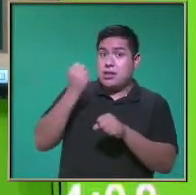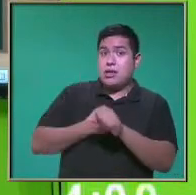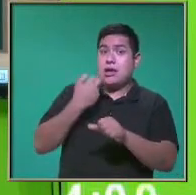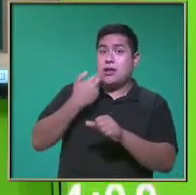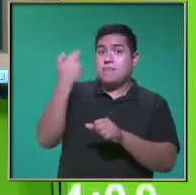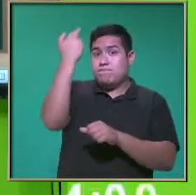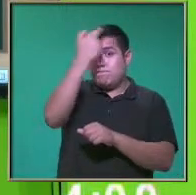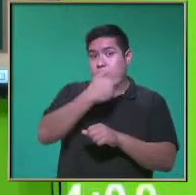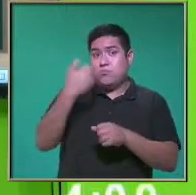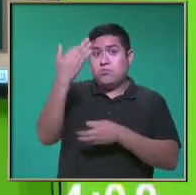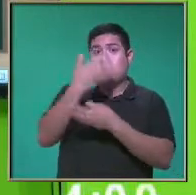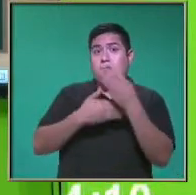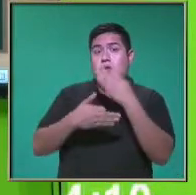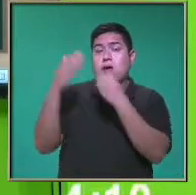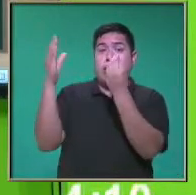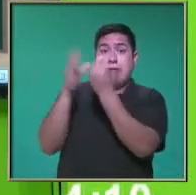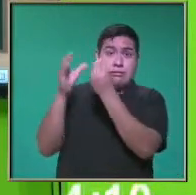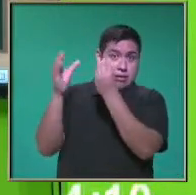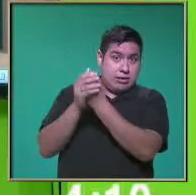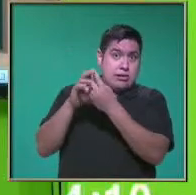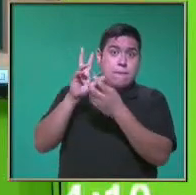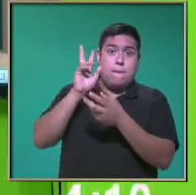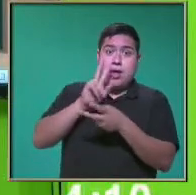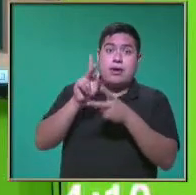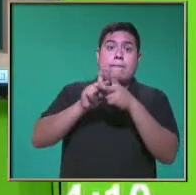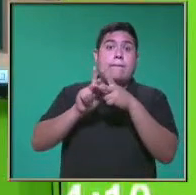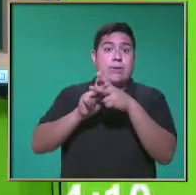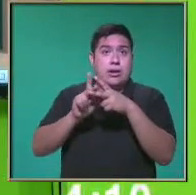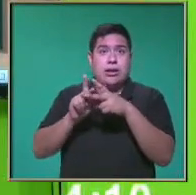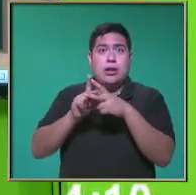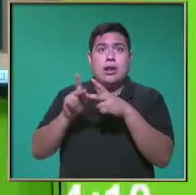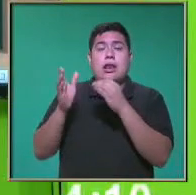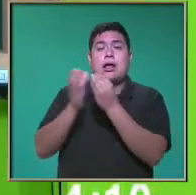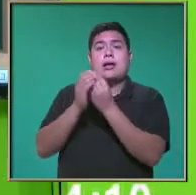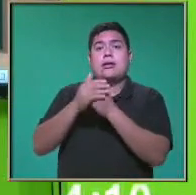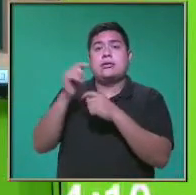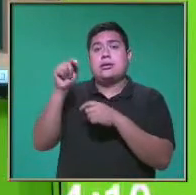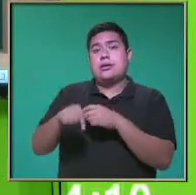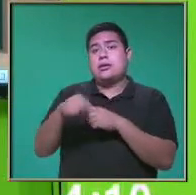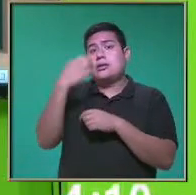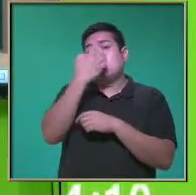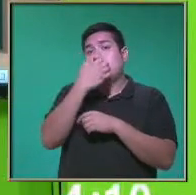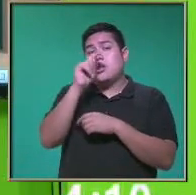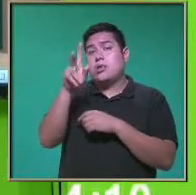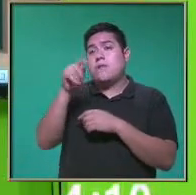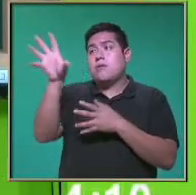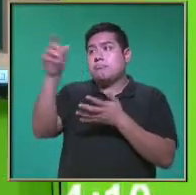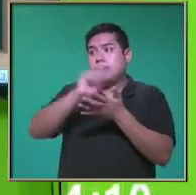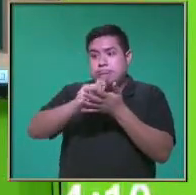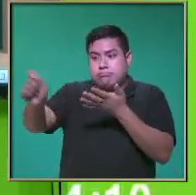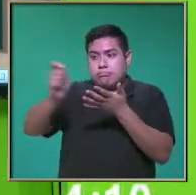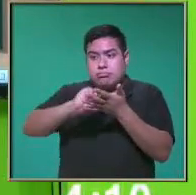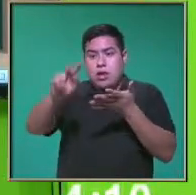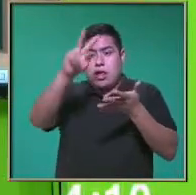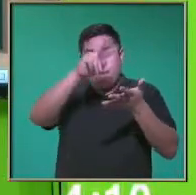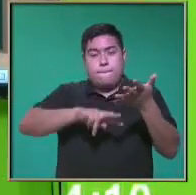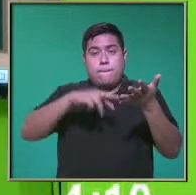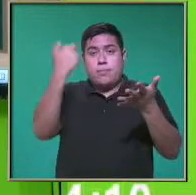importante, repasa lo que veas en las clases. Cuando tomas la clase aquí conmigo en Escuela TV, si tú tomas notas, al final repasa el